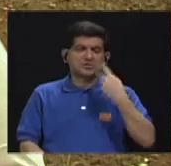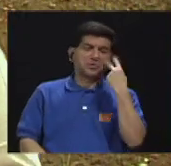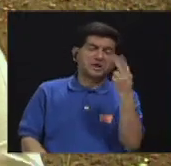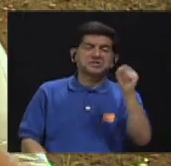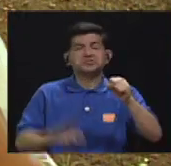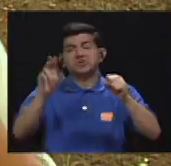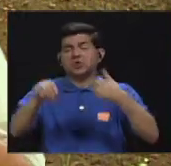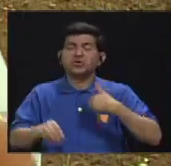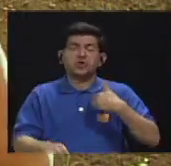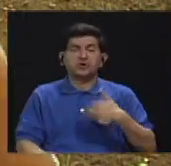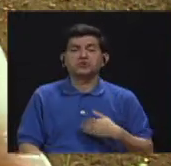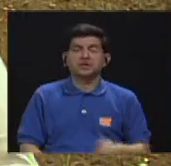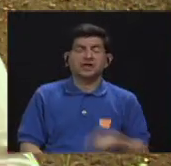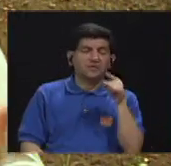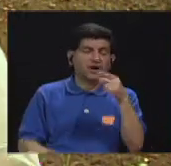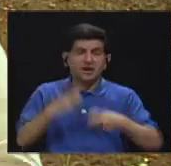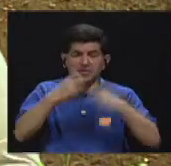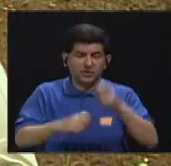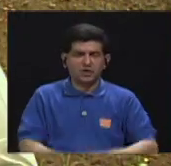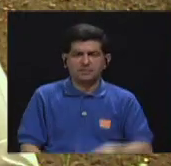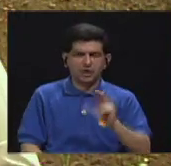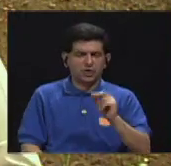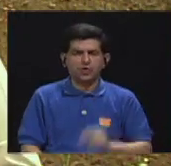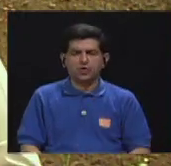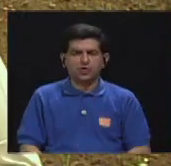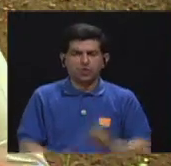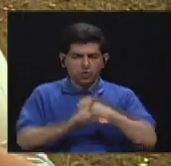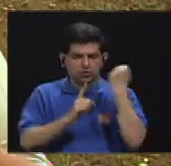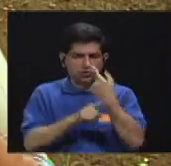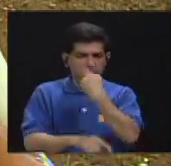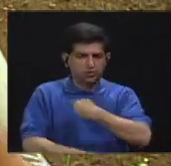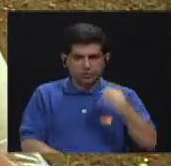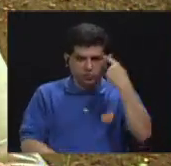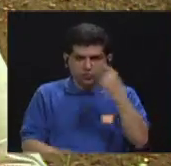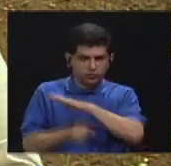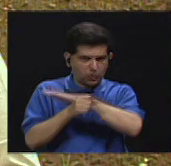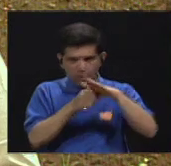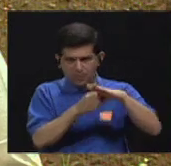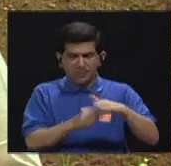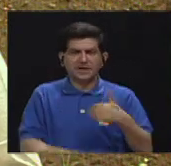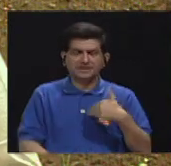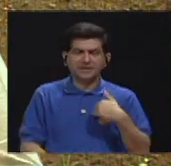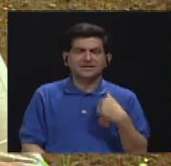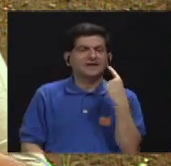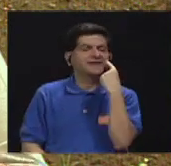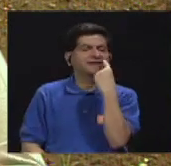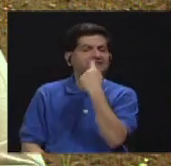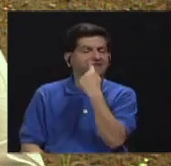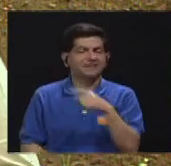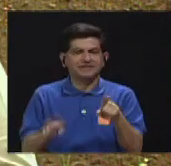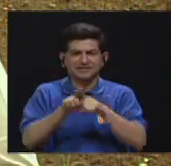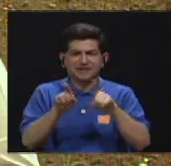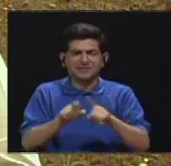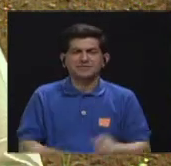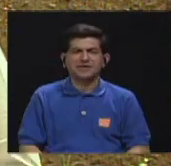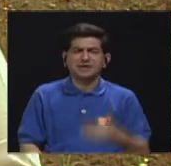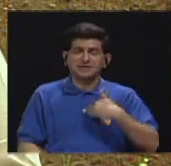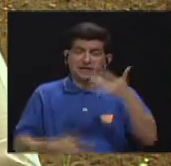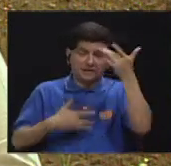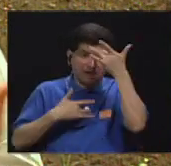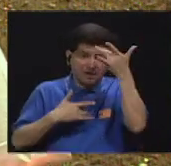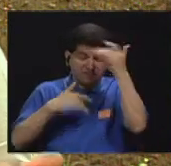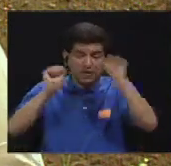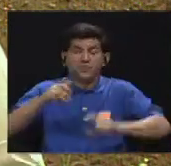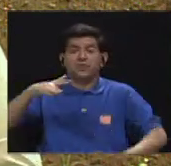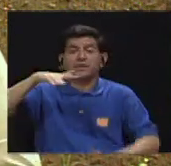o no caries, sino que la boca es mucho más integral, como lo dijimos al principio del programa, es mucho más, tenemos encía, tenemos cabillos, tenemos inclusive enfermedades